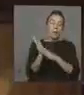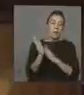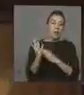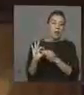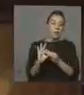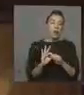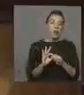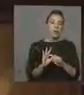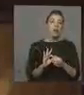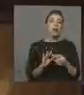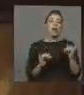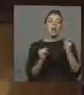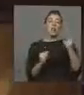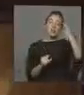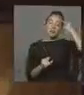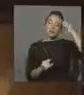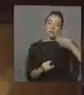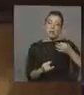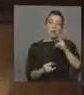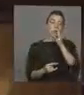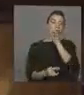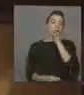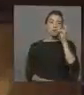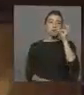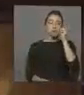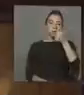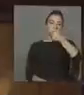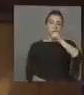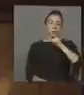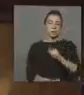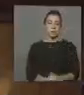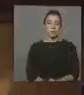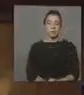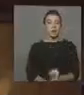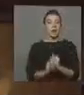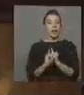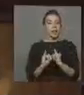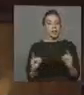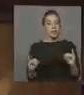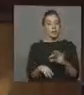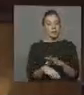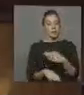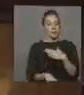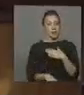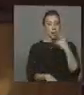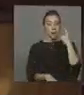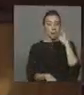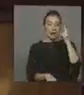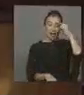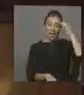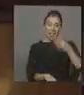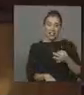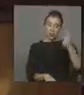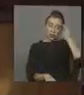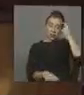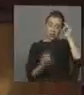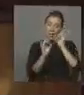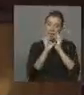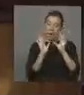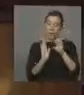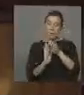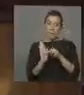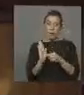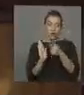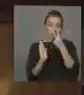la objeción de conciencia y en la confidencialidad. En cuanto a la información sanitaria para una decisión consciente, el proyecto